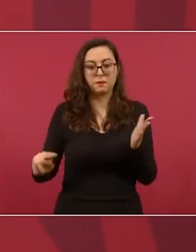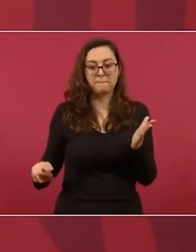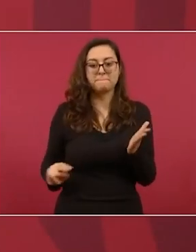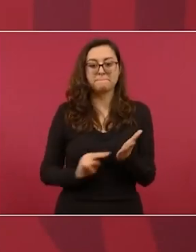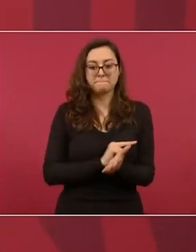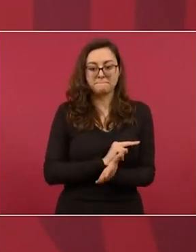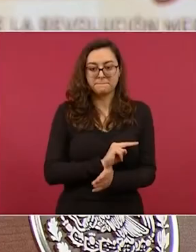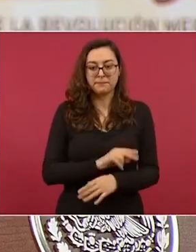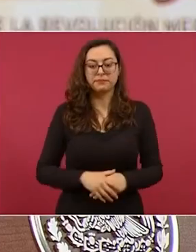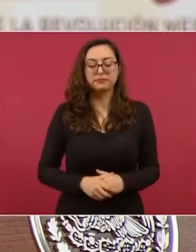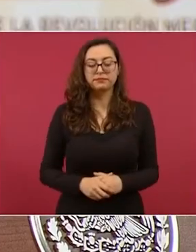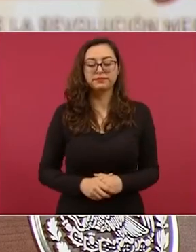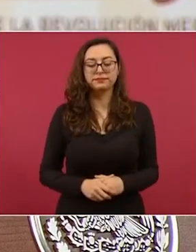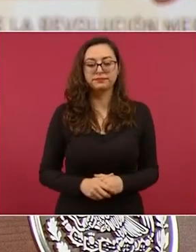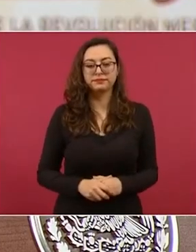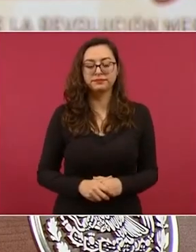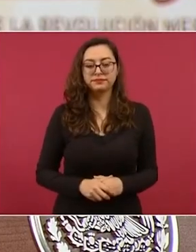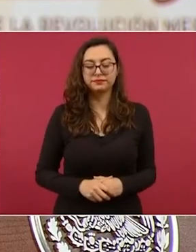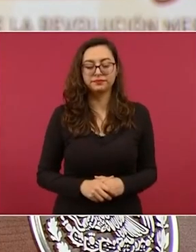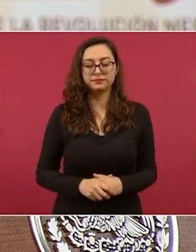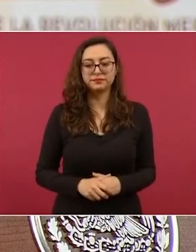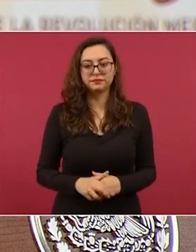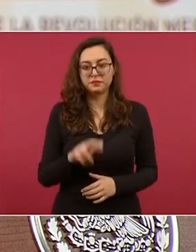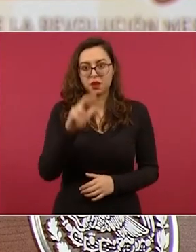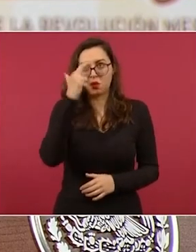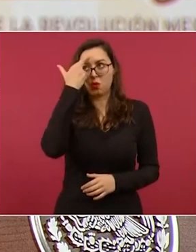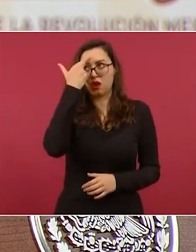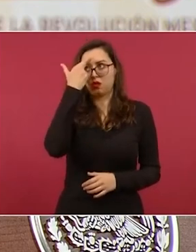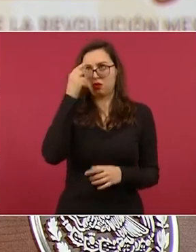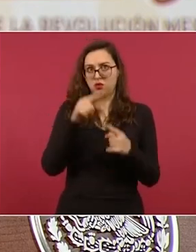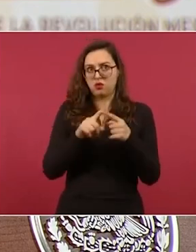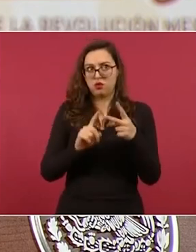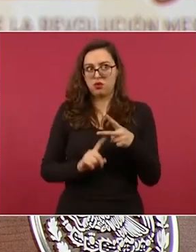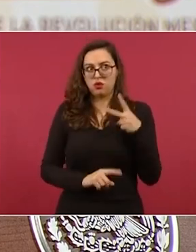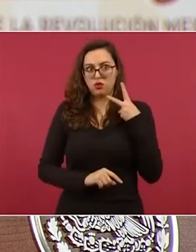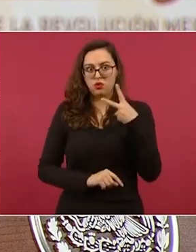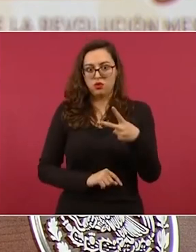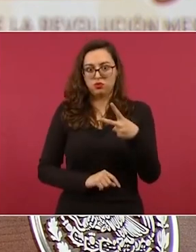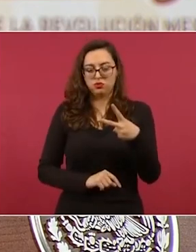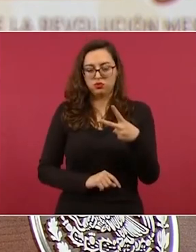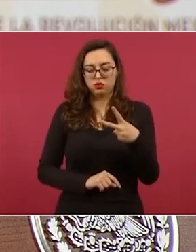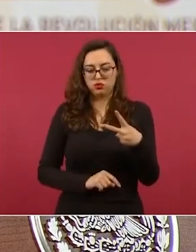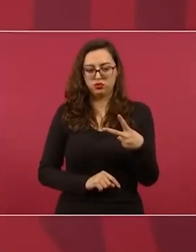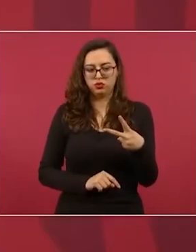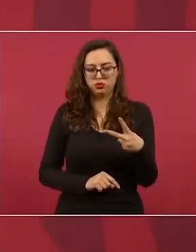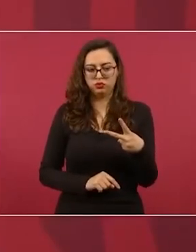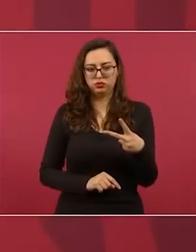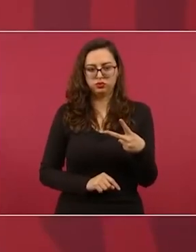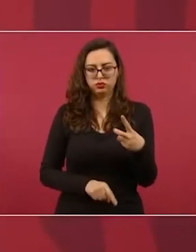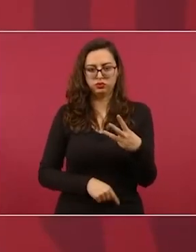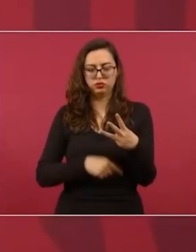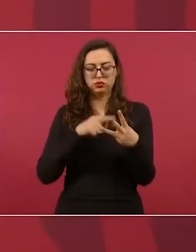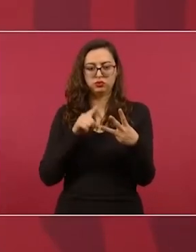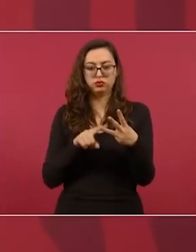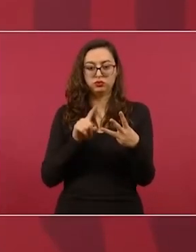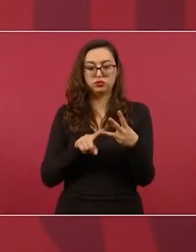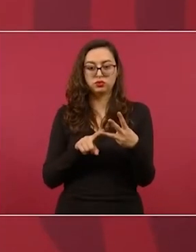De lo que recuerdo esas dos, luego en